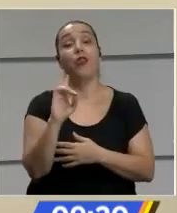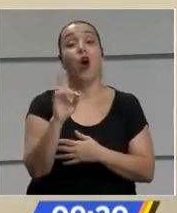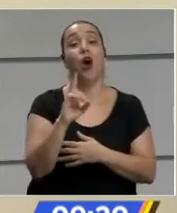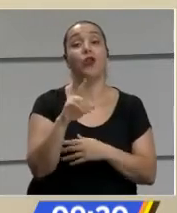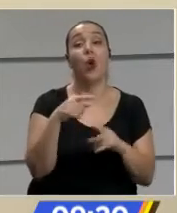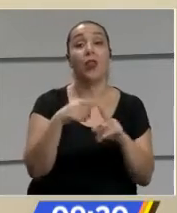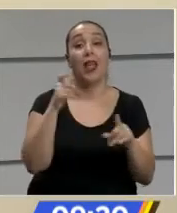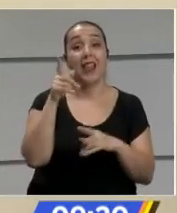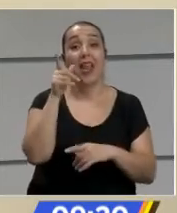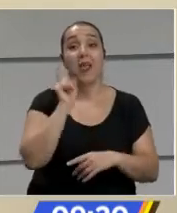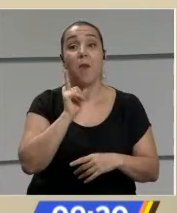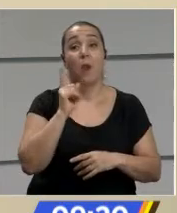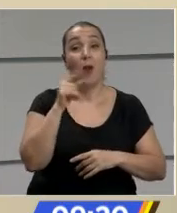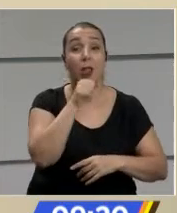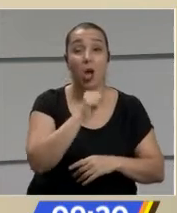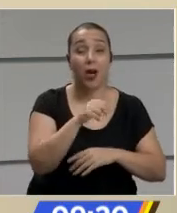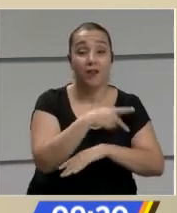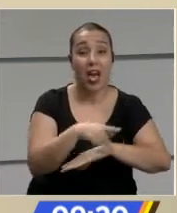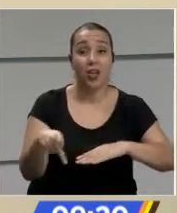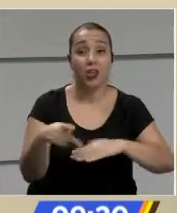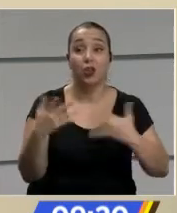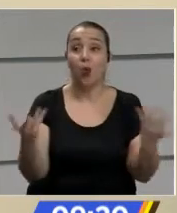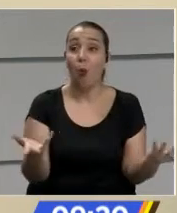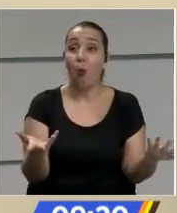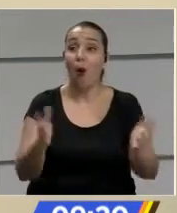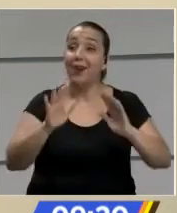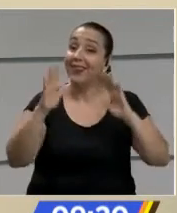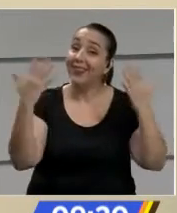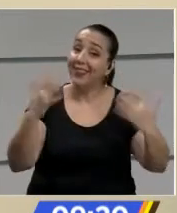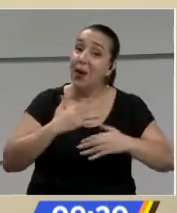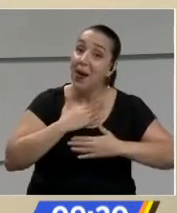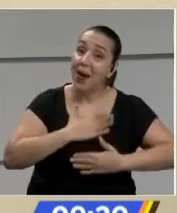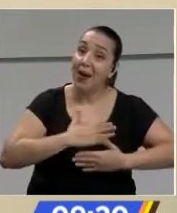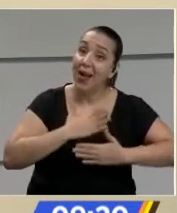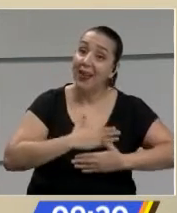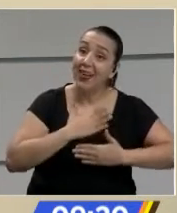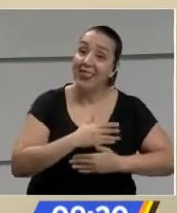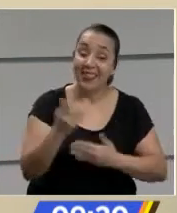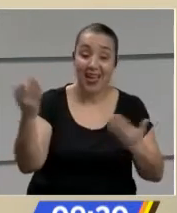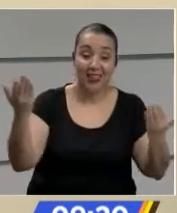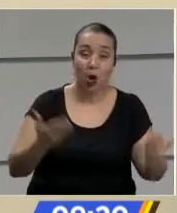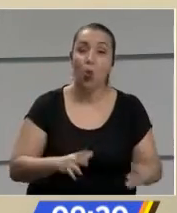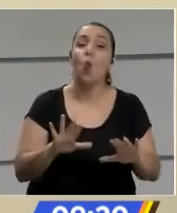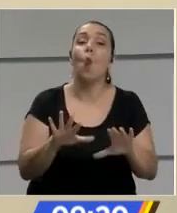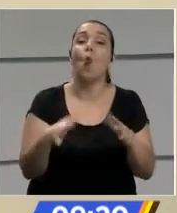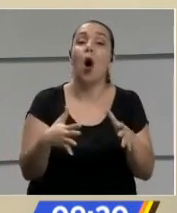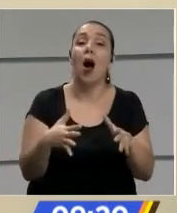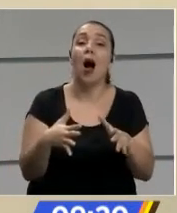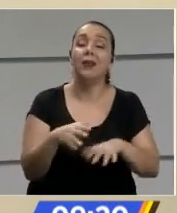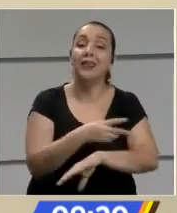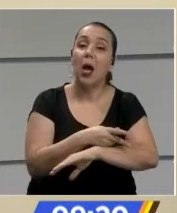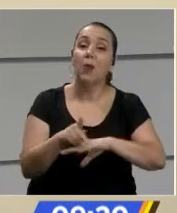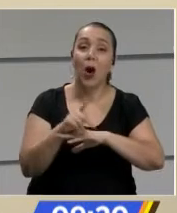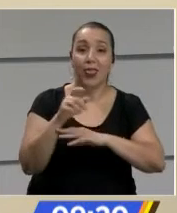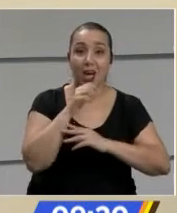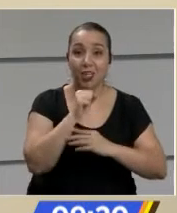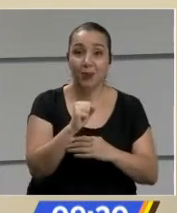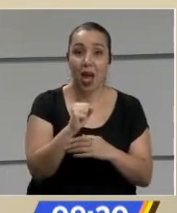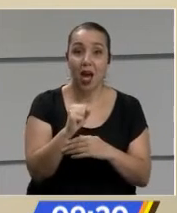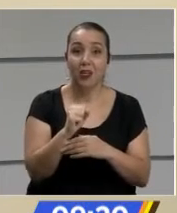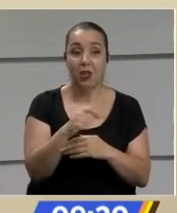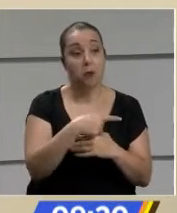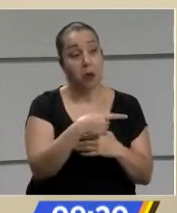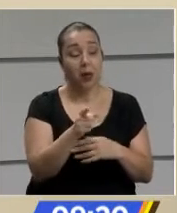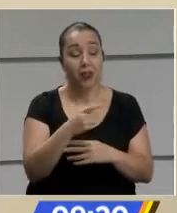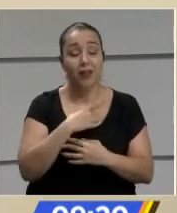Buenos días, Carla. Buenos días. Qué placer. ¿Cómo está ese bello lugar allá, Puerto Viejo? Bien, gracias a Dios.